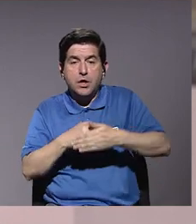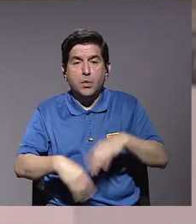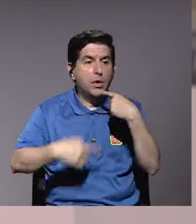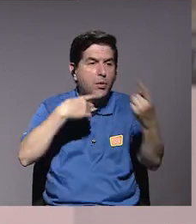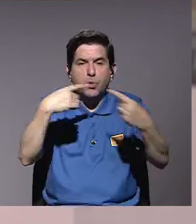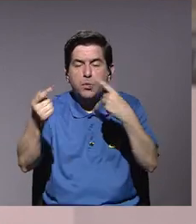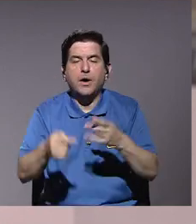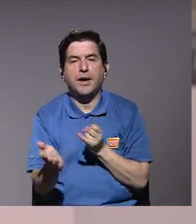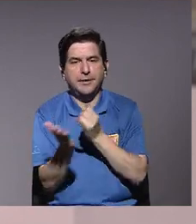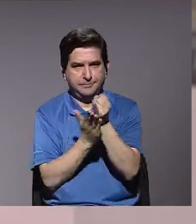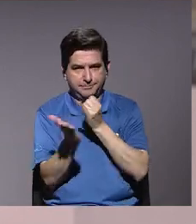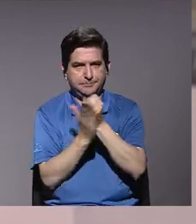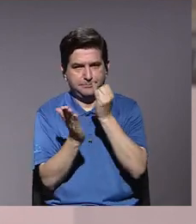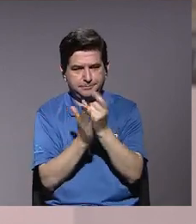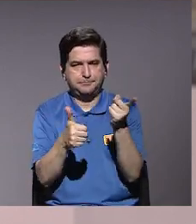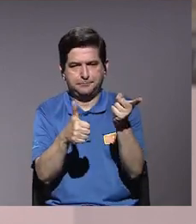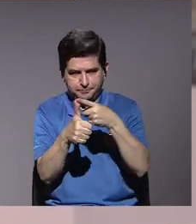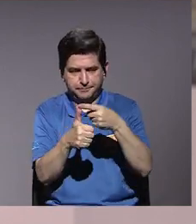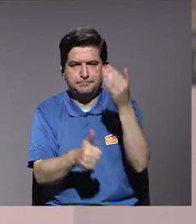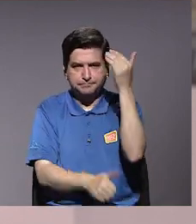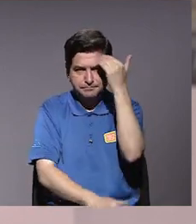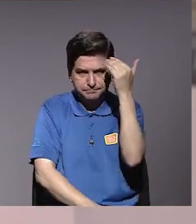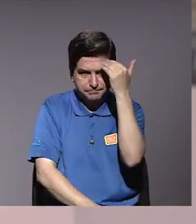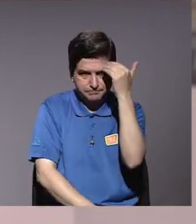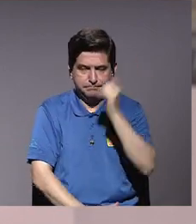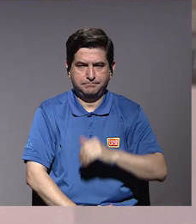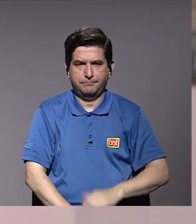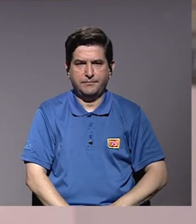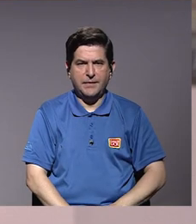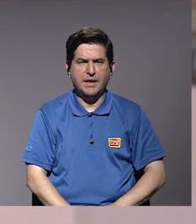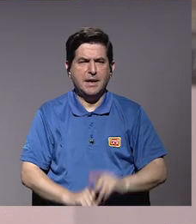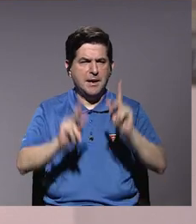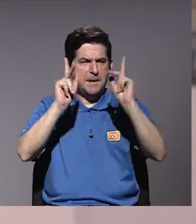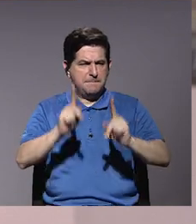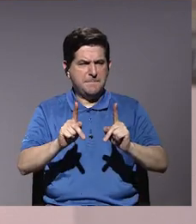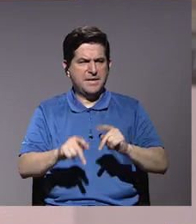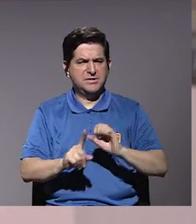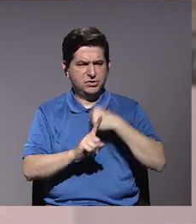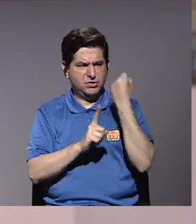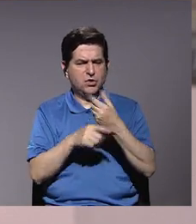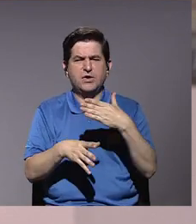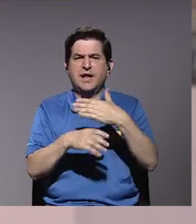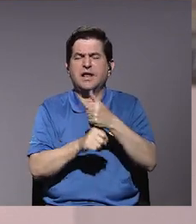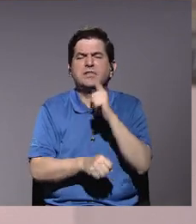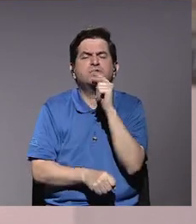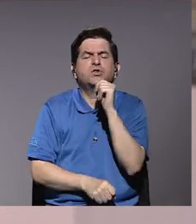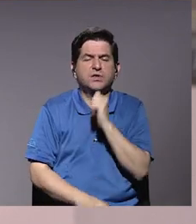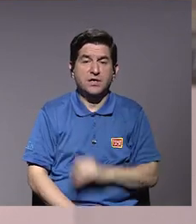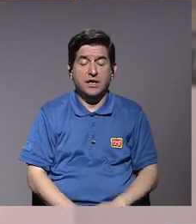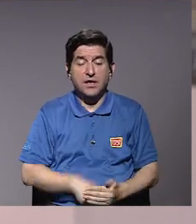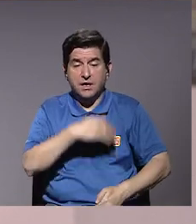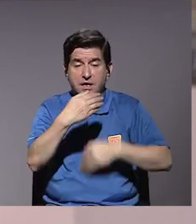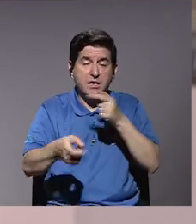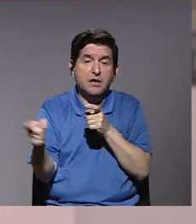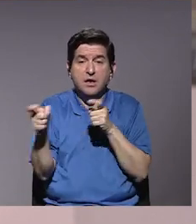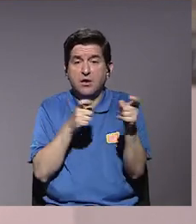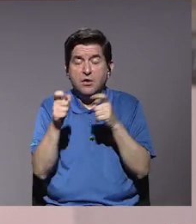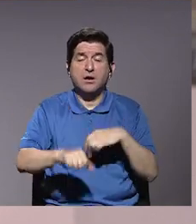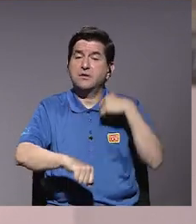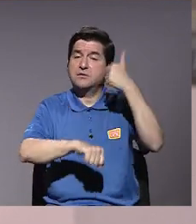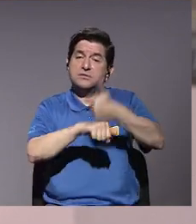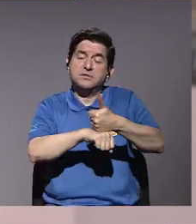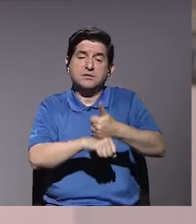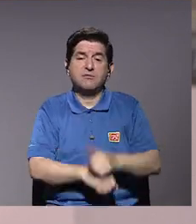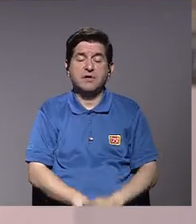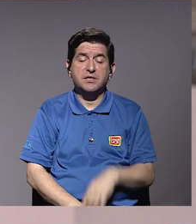en circulación, uh-huh, pues tiene que hacerse una investigación a profundidad para determinar quién hizo esa situación y que mediante un